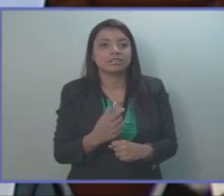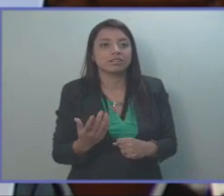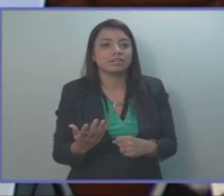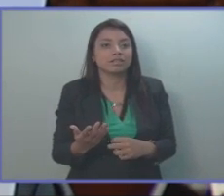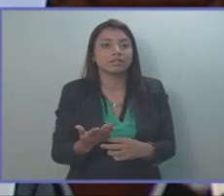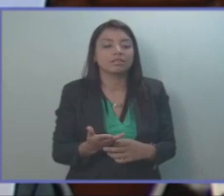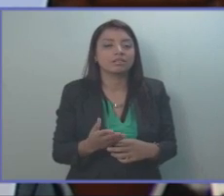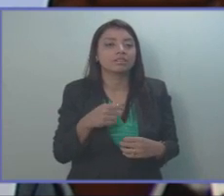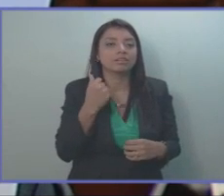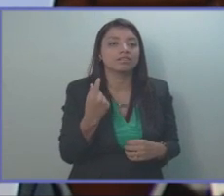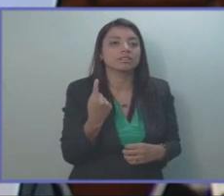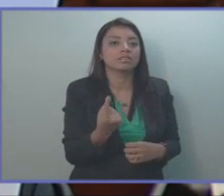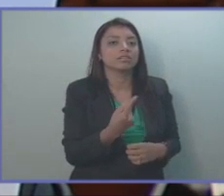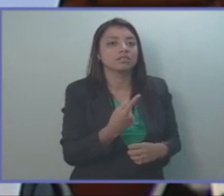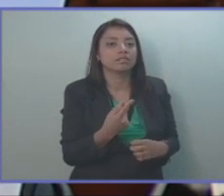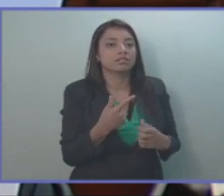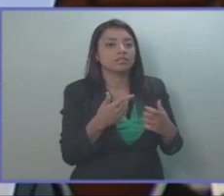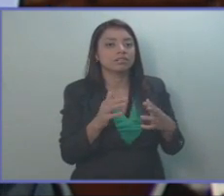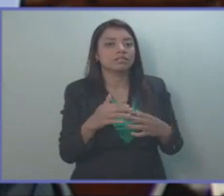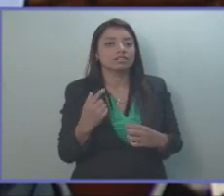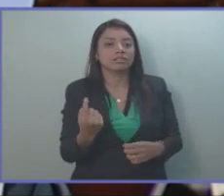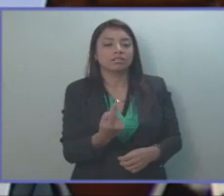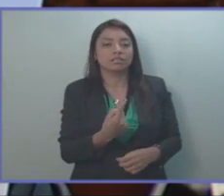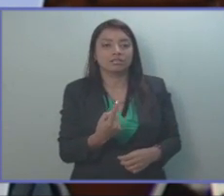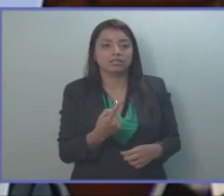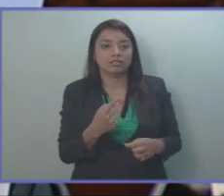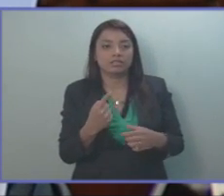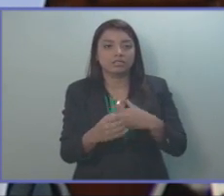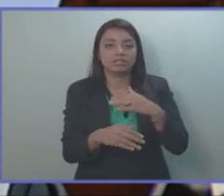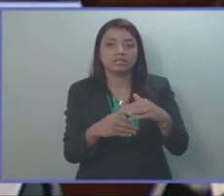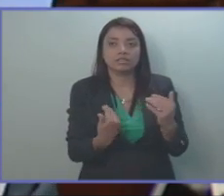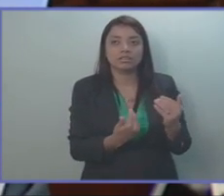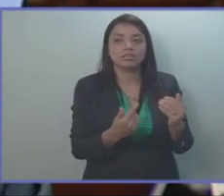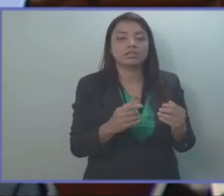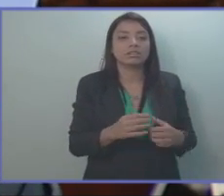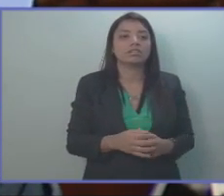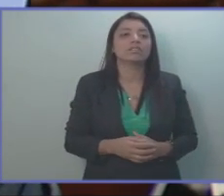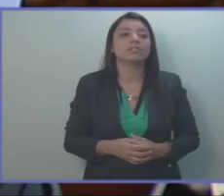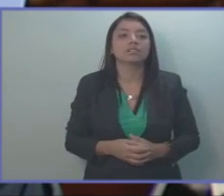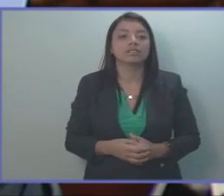los otros internos y demás personas relacionadas con el centro.